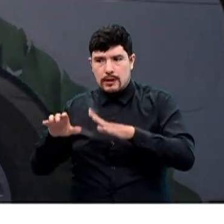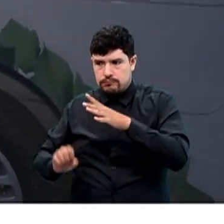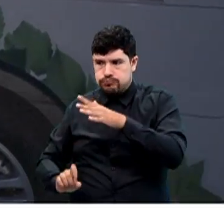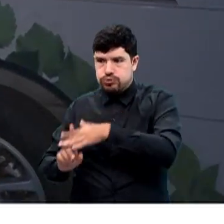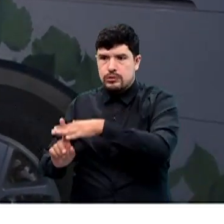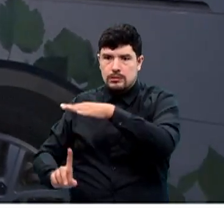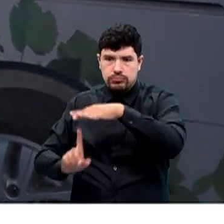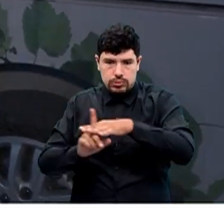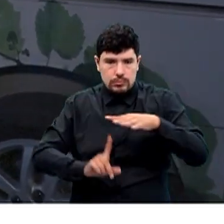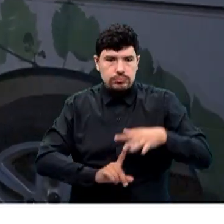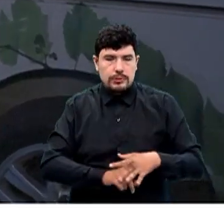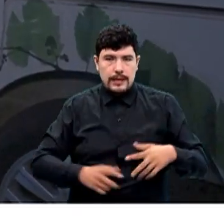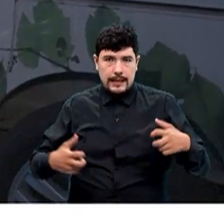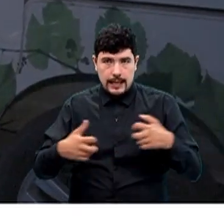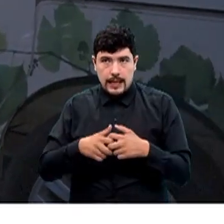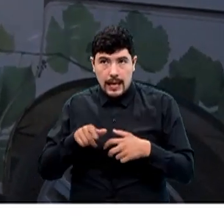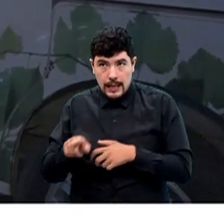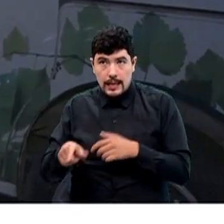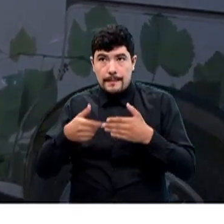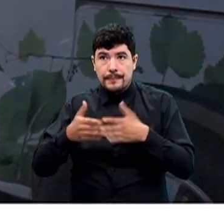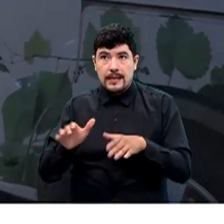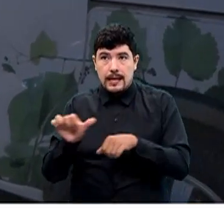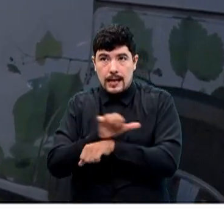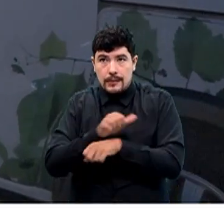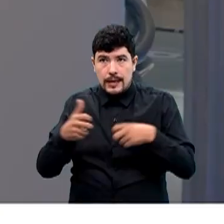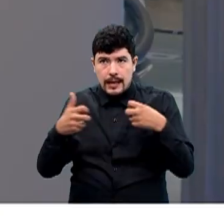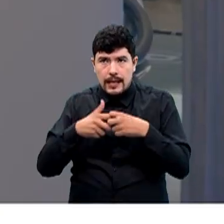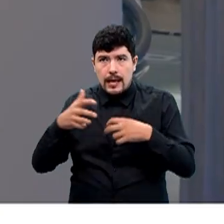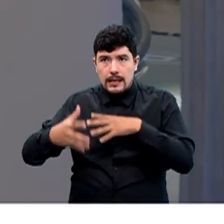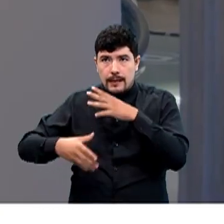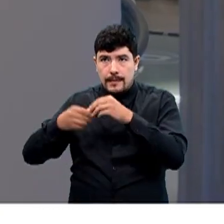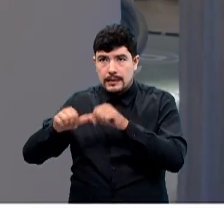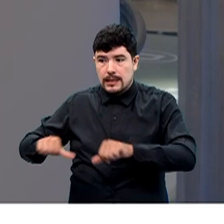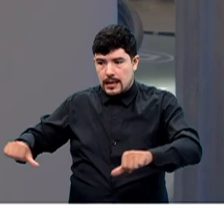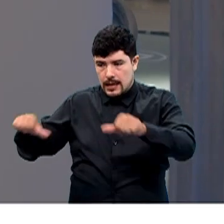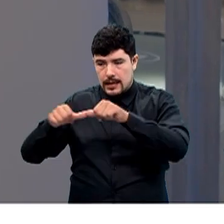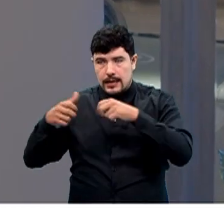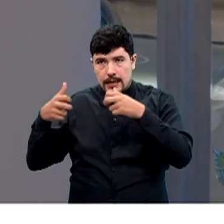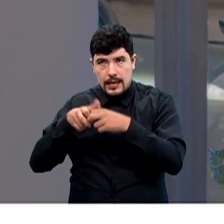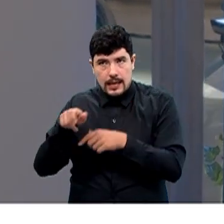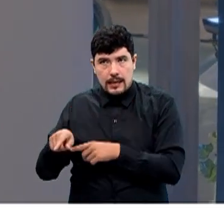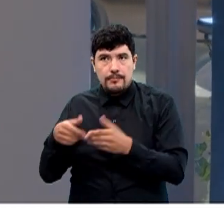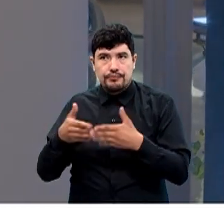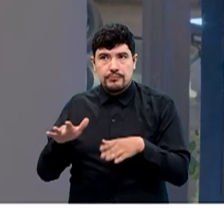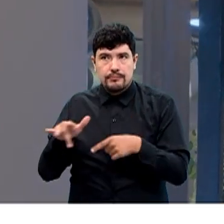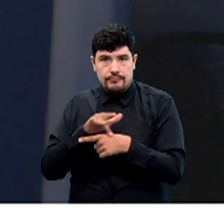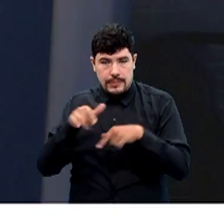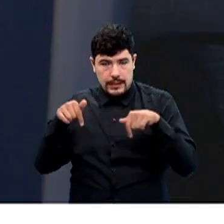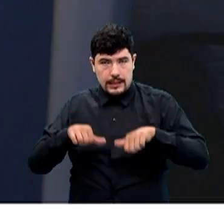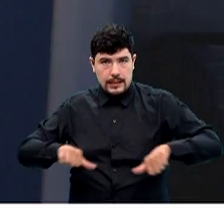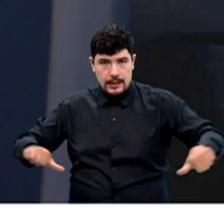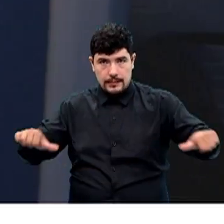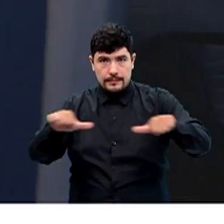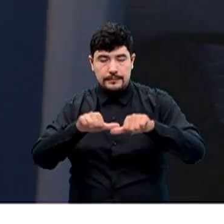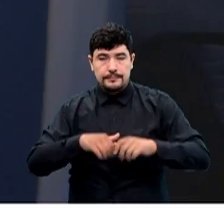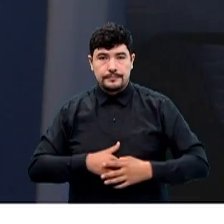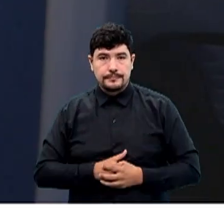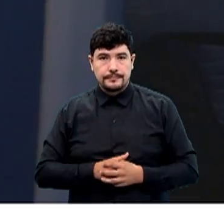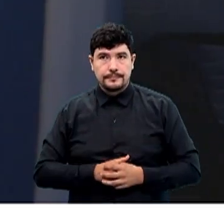a través de su flota de vehículos eléctricos y los puntos de carga eléctrica que ha ido implementando en la región.